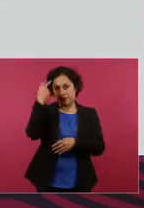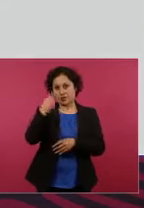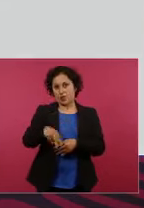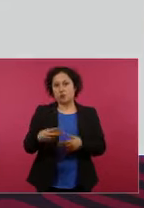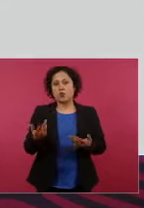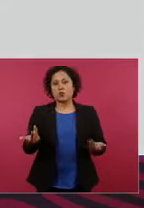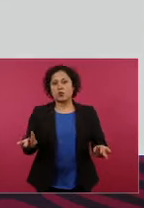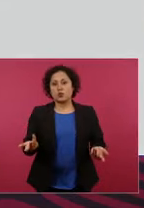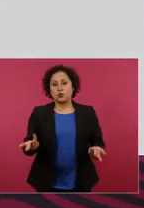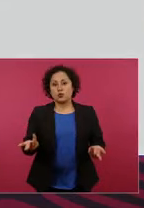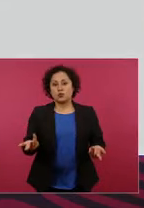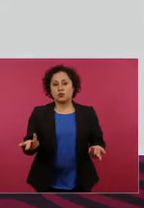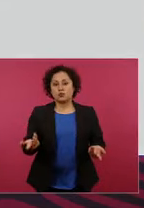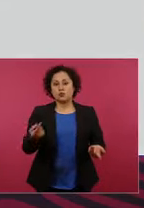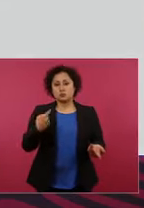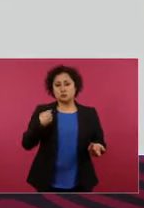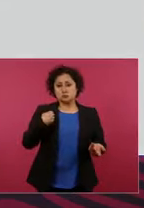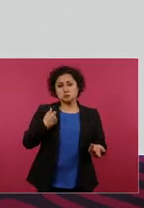no repruebo,